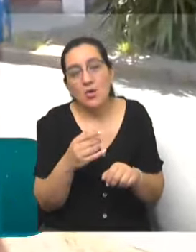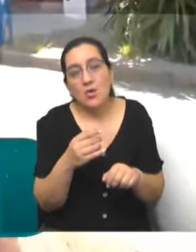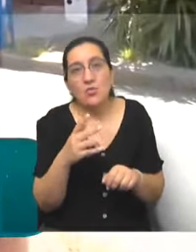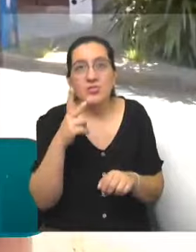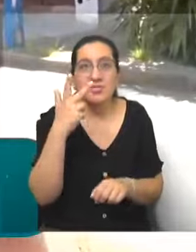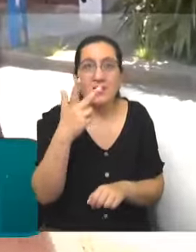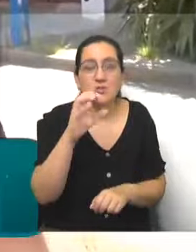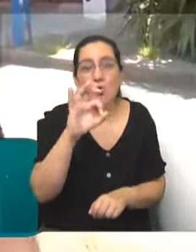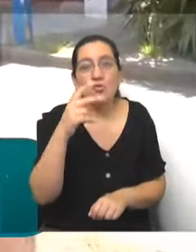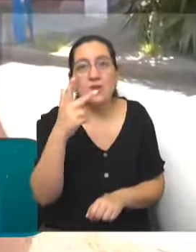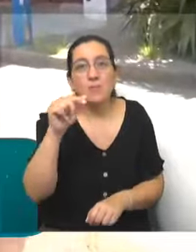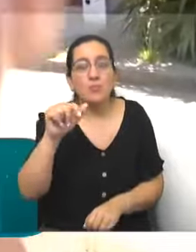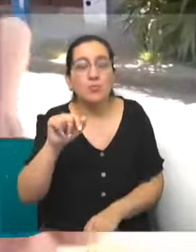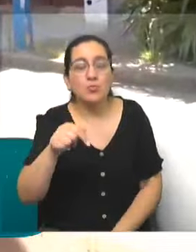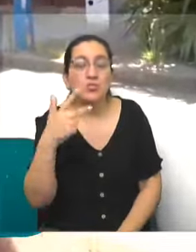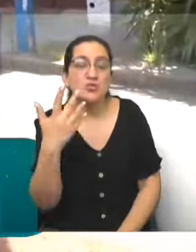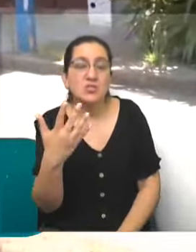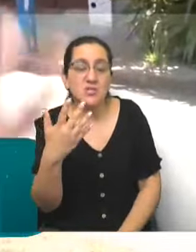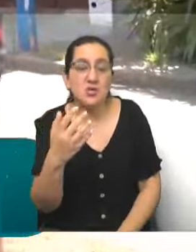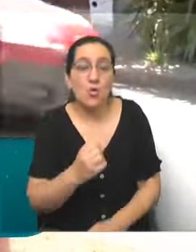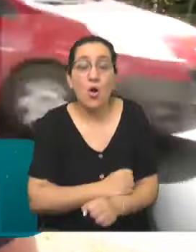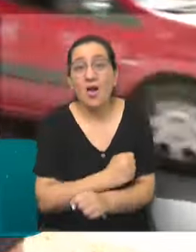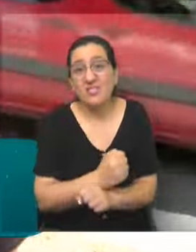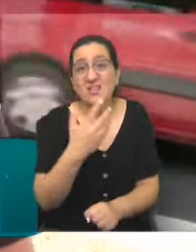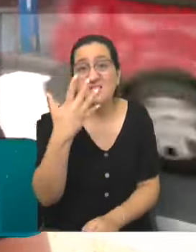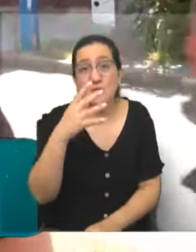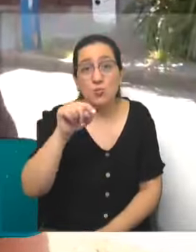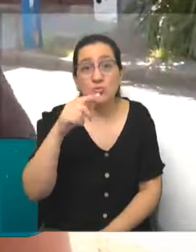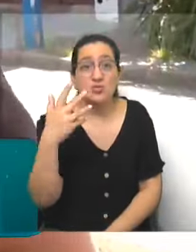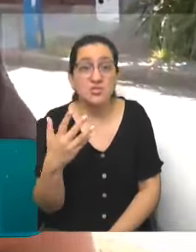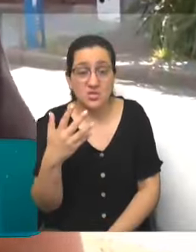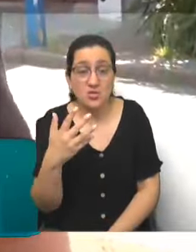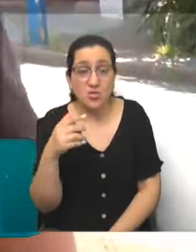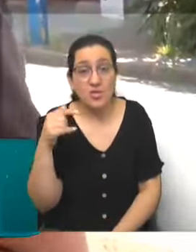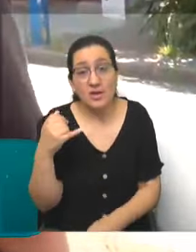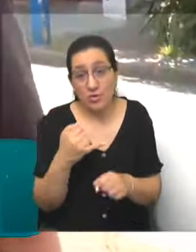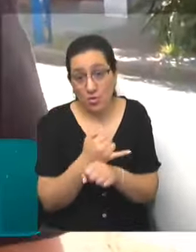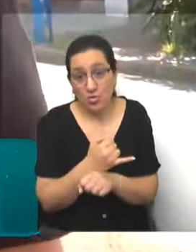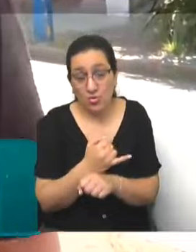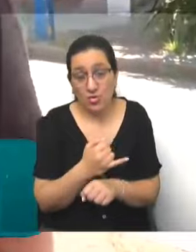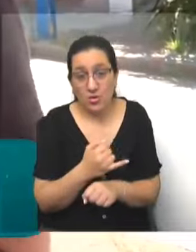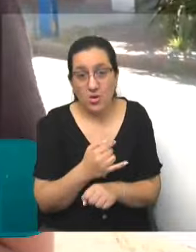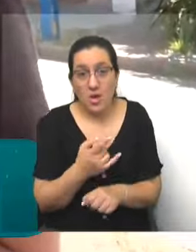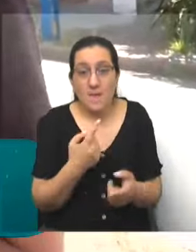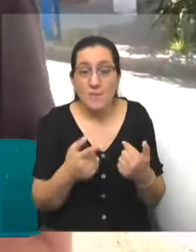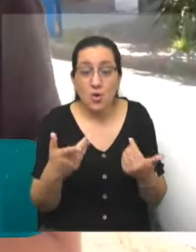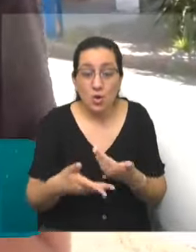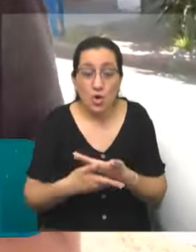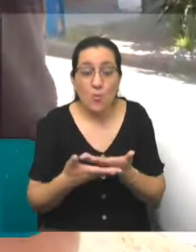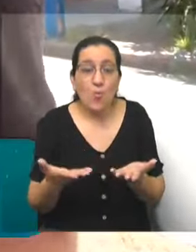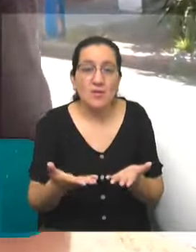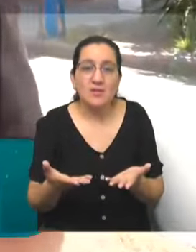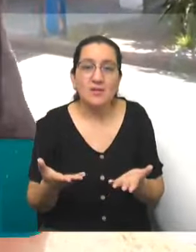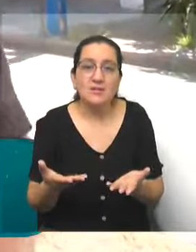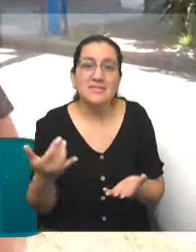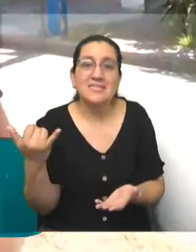3, 3,5 a 5,5, incluso un 6% de margen de error. Y lo que nos muestra es decir, bueno,